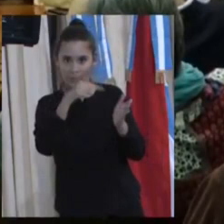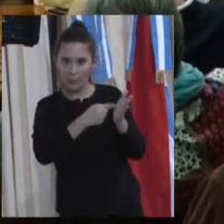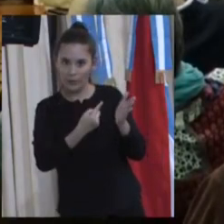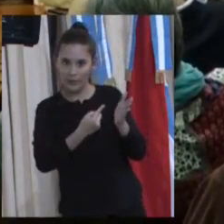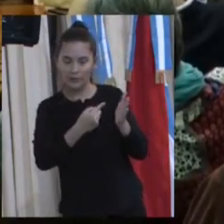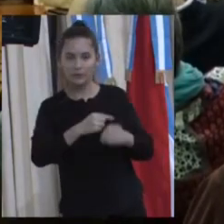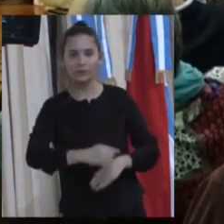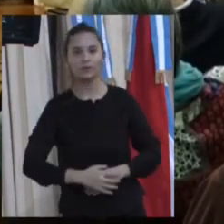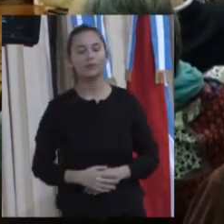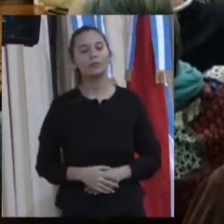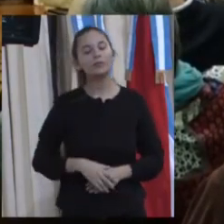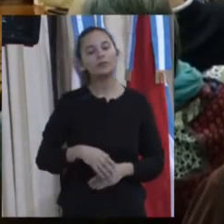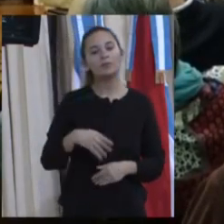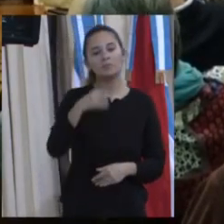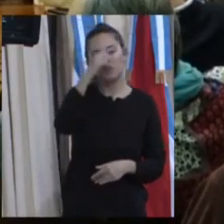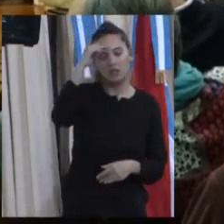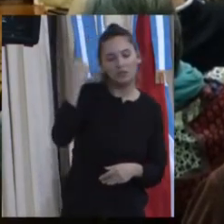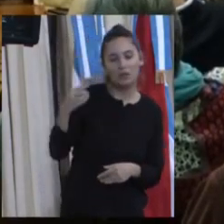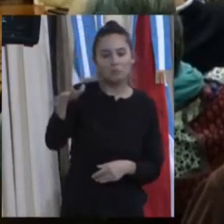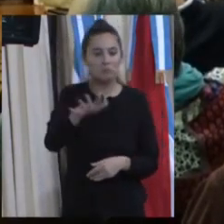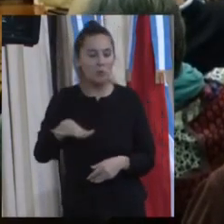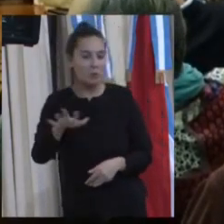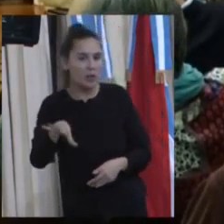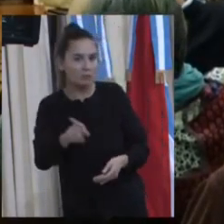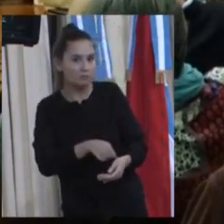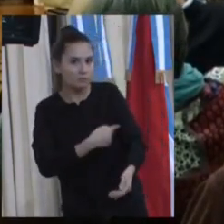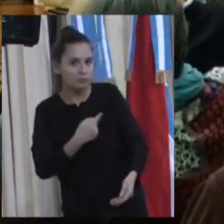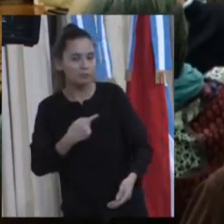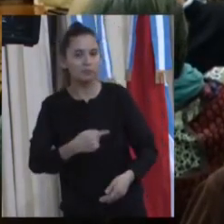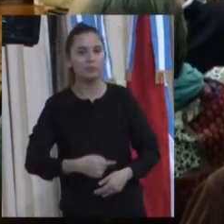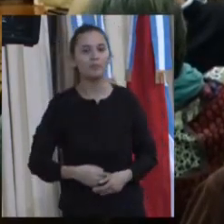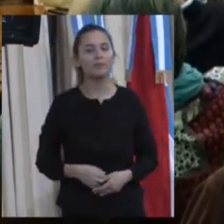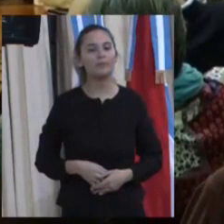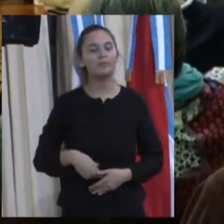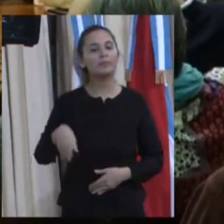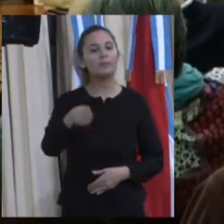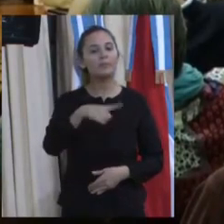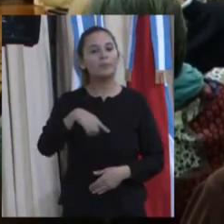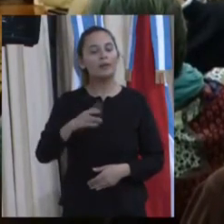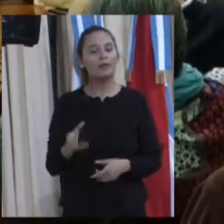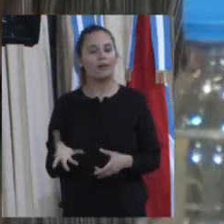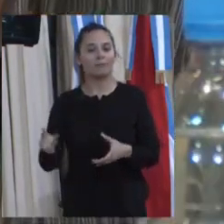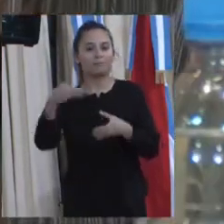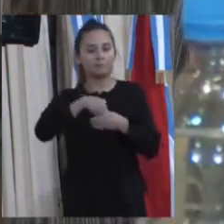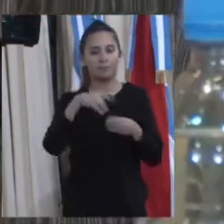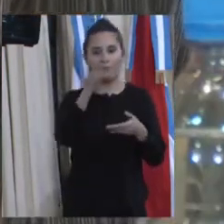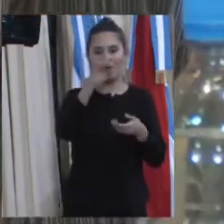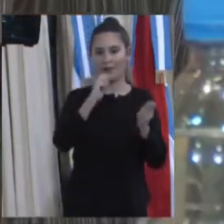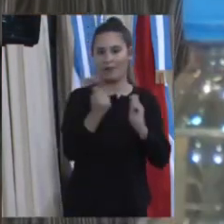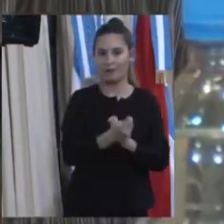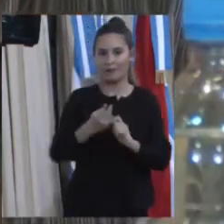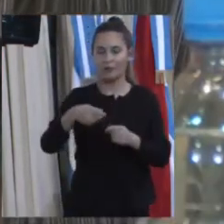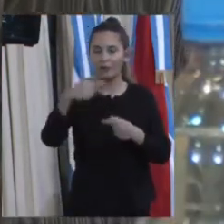tradición nacional popular, ¿no?, como lee también la reforma y le incorpora, en cierta manera, un conjunto